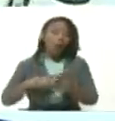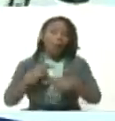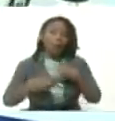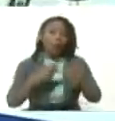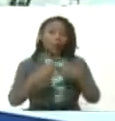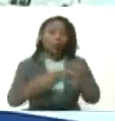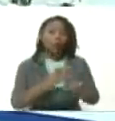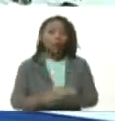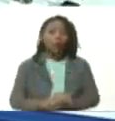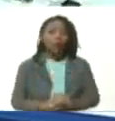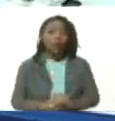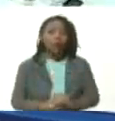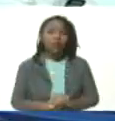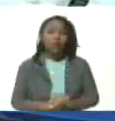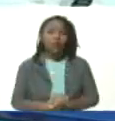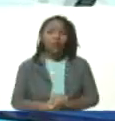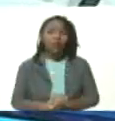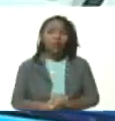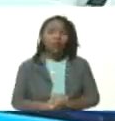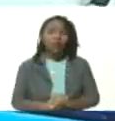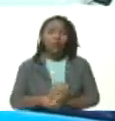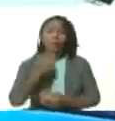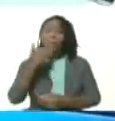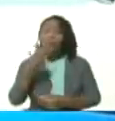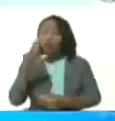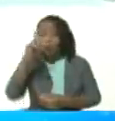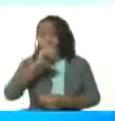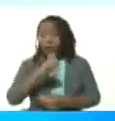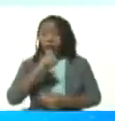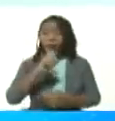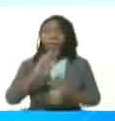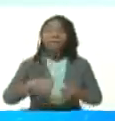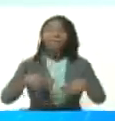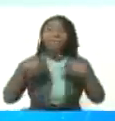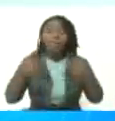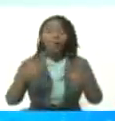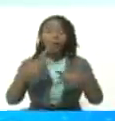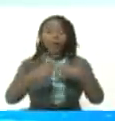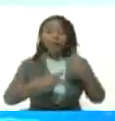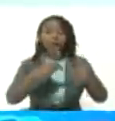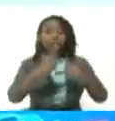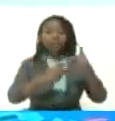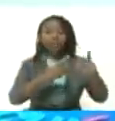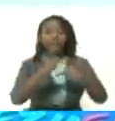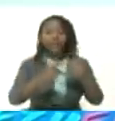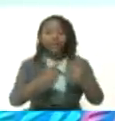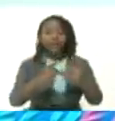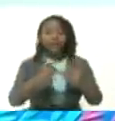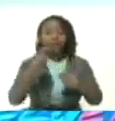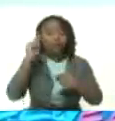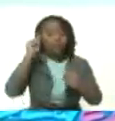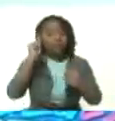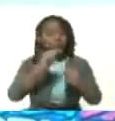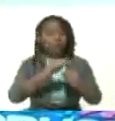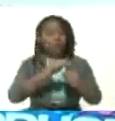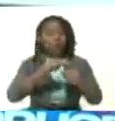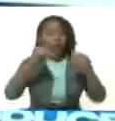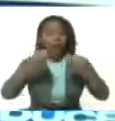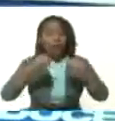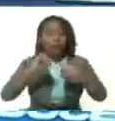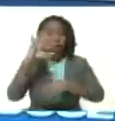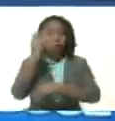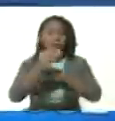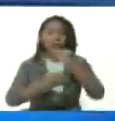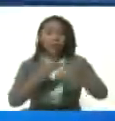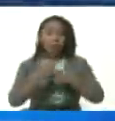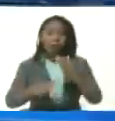producción. Y el próximo año vamos a duplicar la producción de la meta que logramos este, y